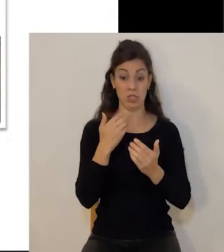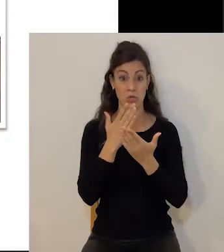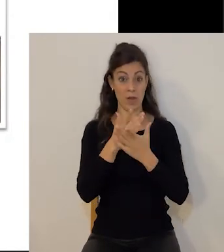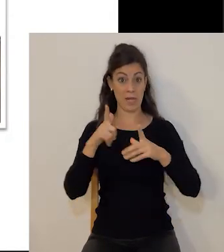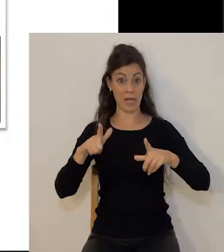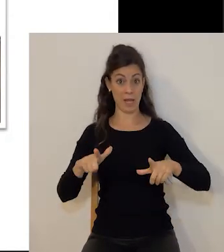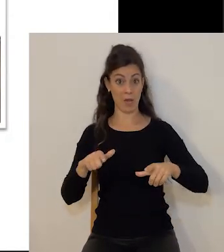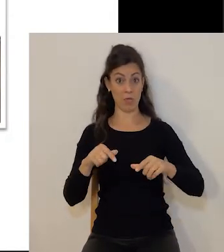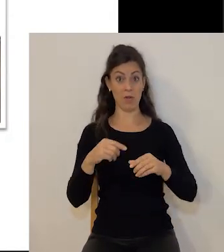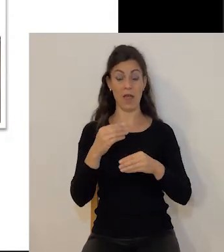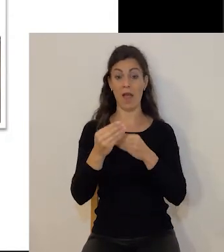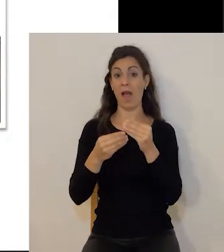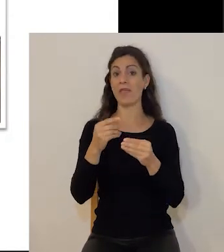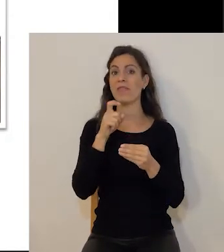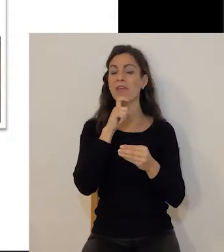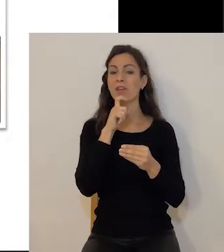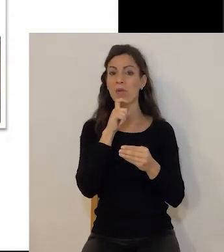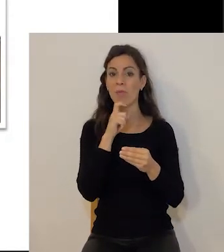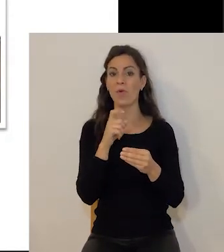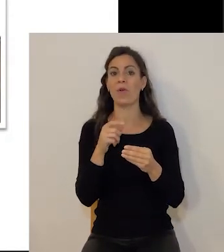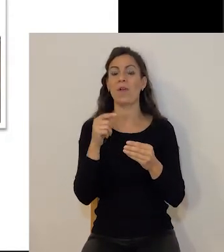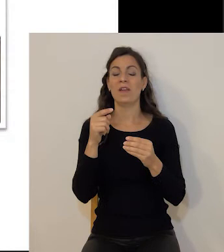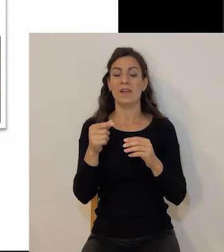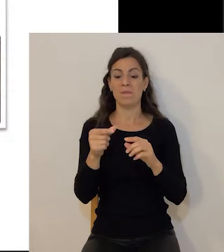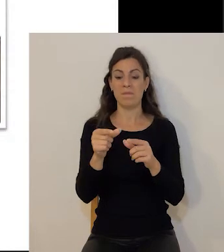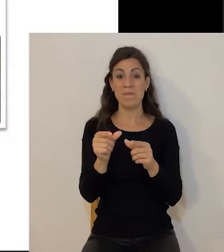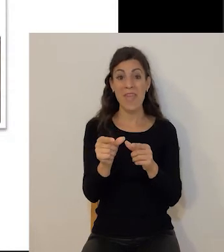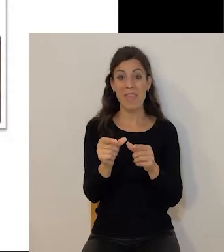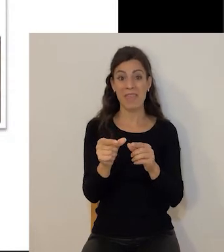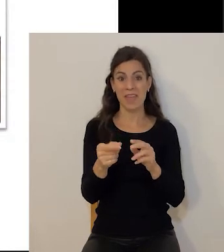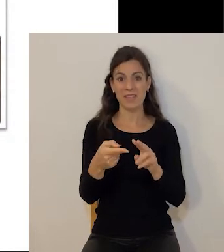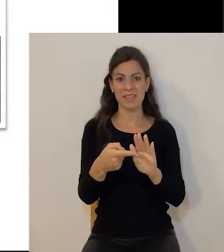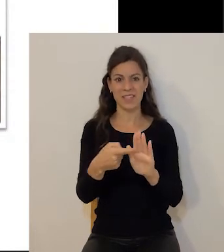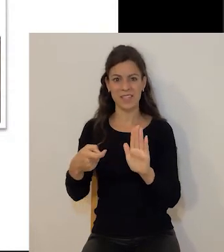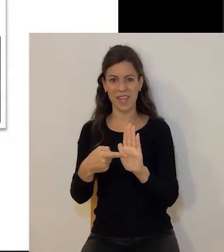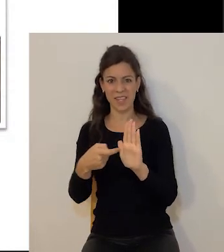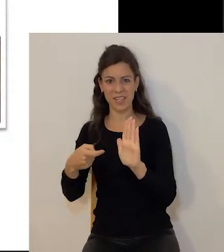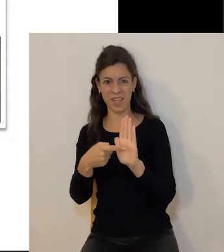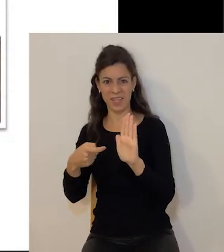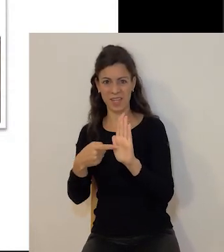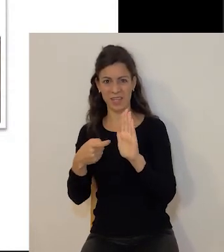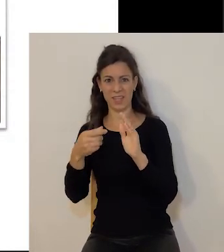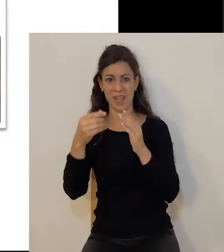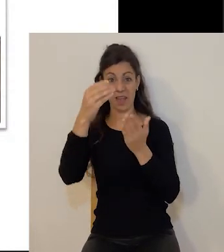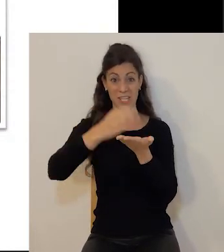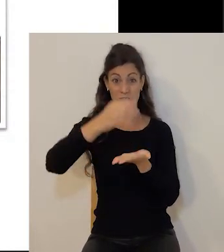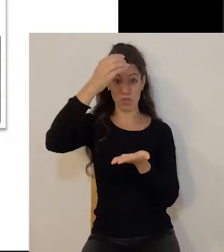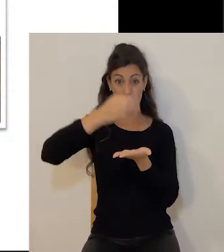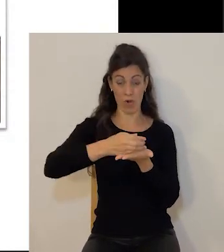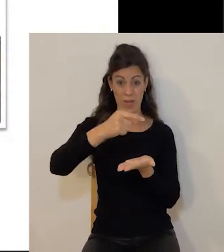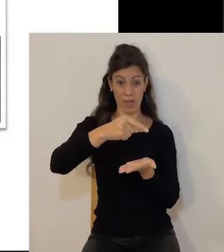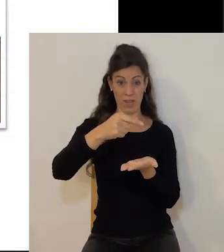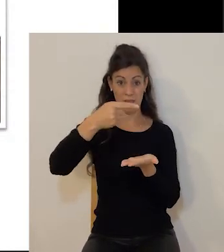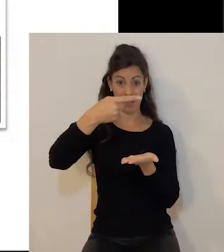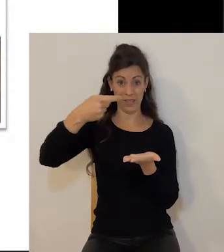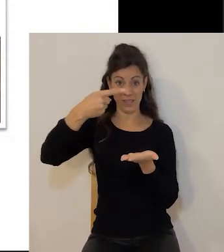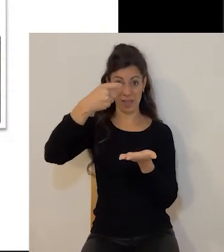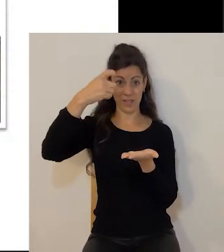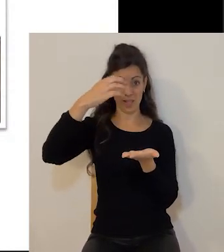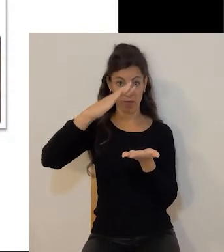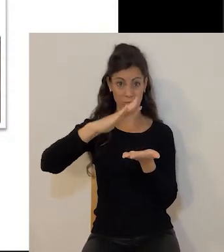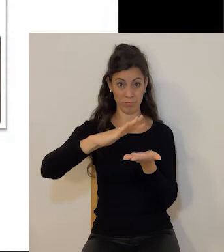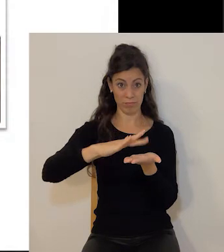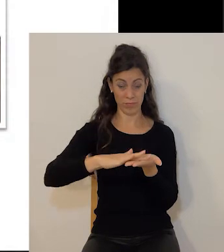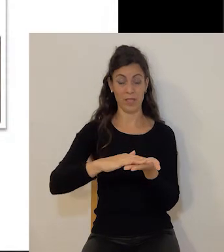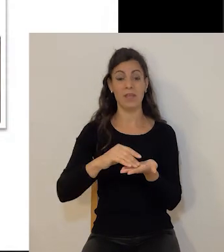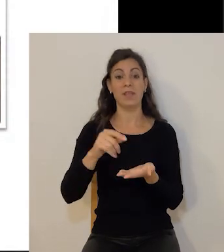quitando piezas hasta que cae. Y digo, esta torre es la persona. Fijaros lo importante que